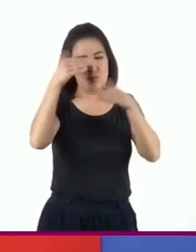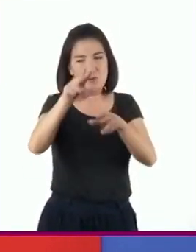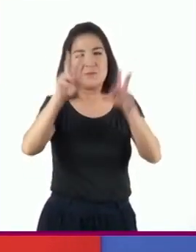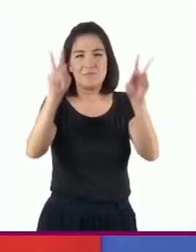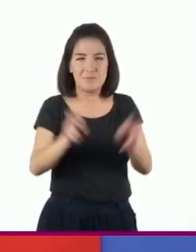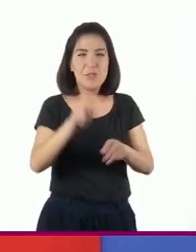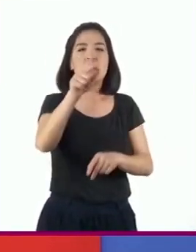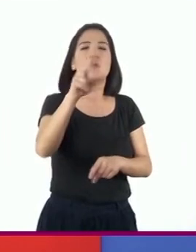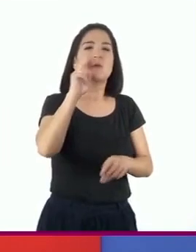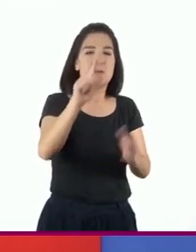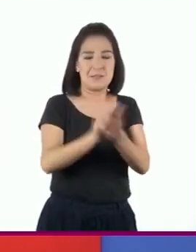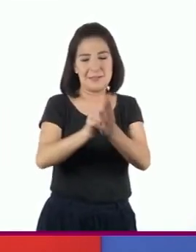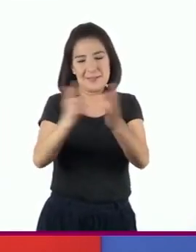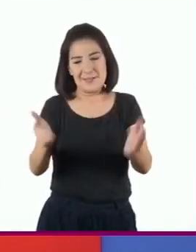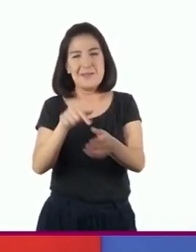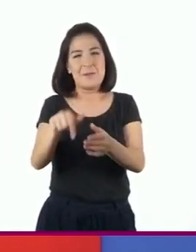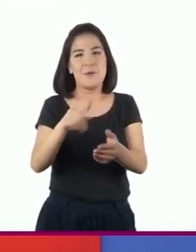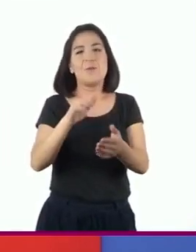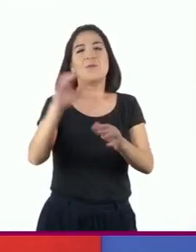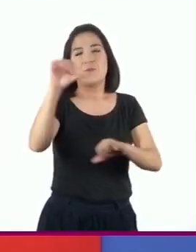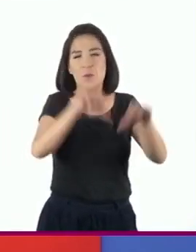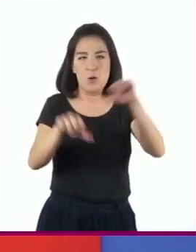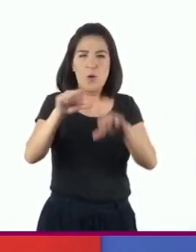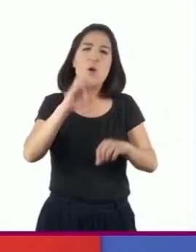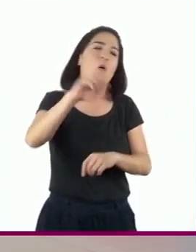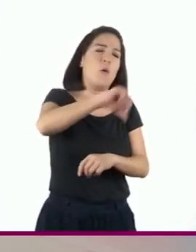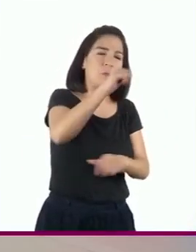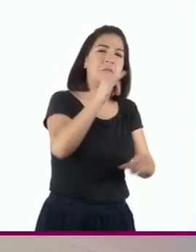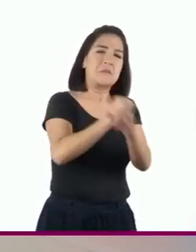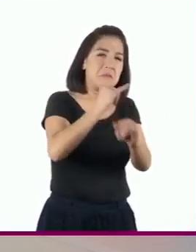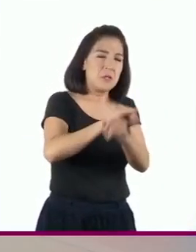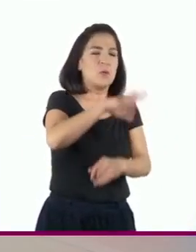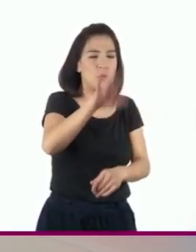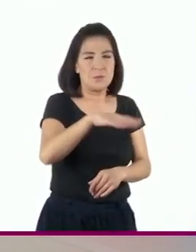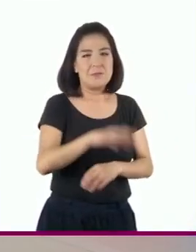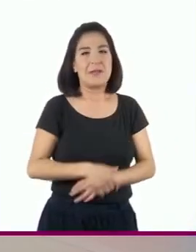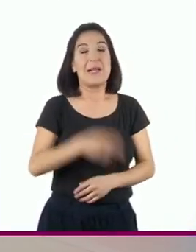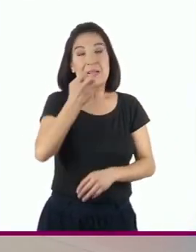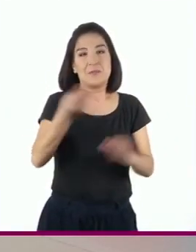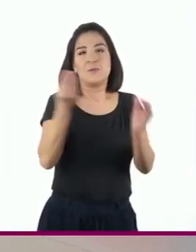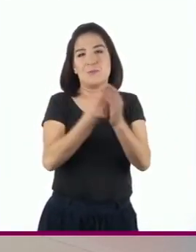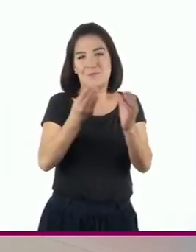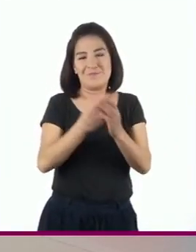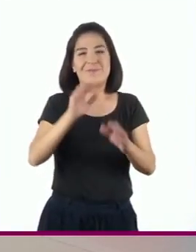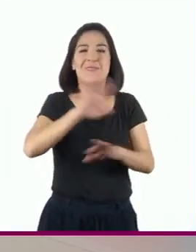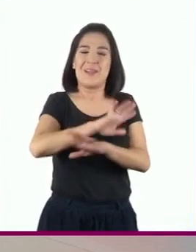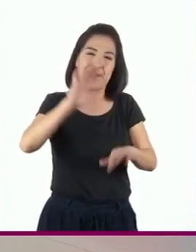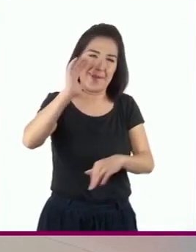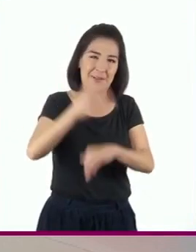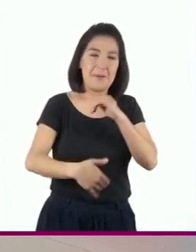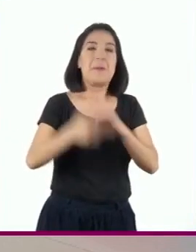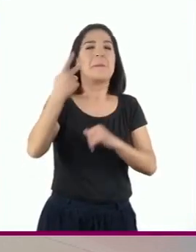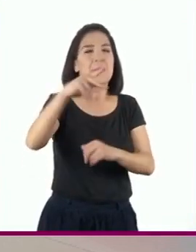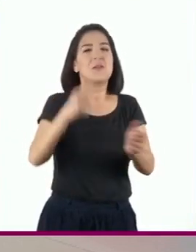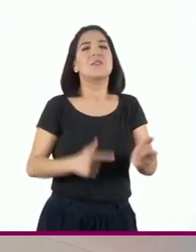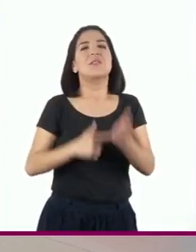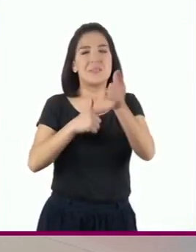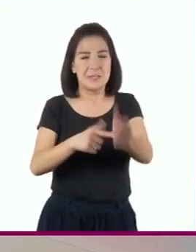facilidad, porque la ruta de evolución no es predecible. Sin embargo, hay esperanza de que